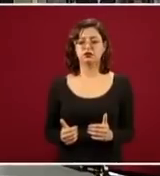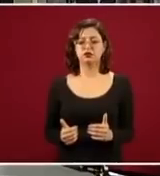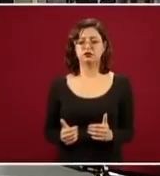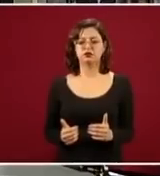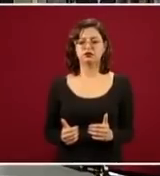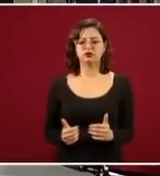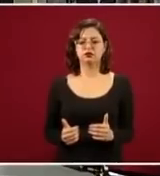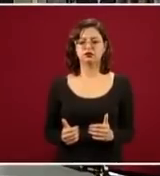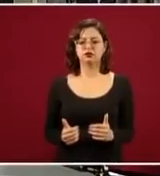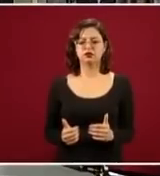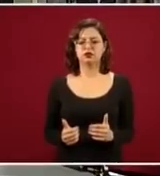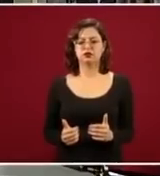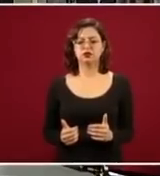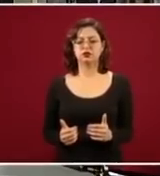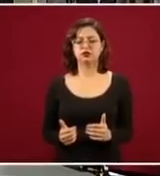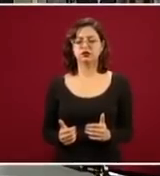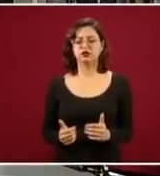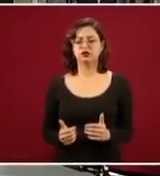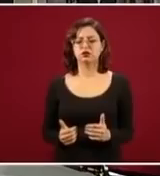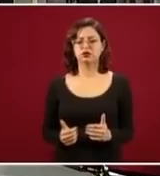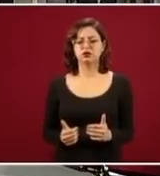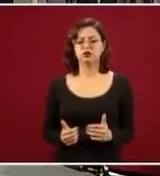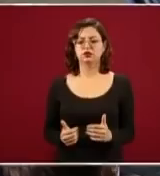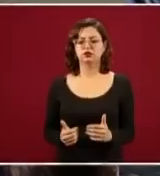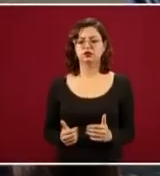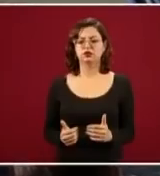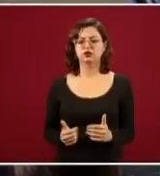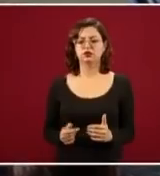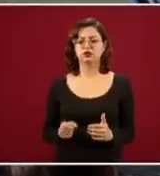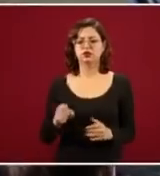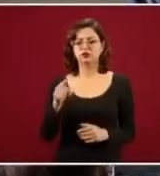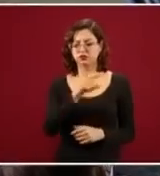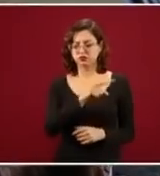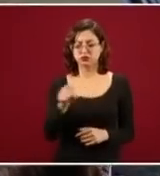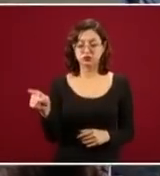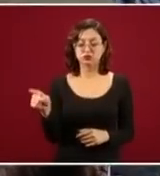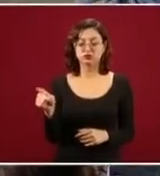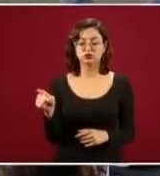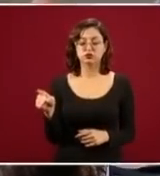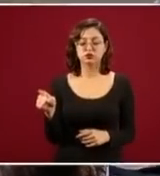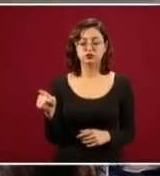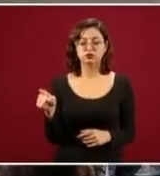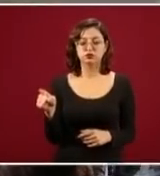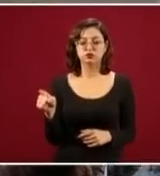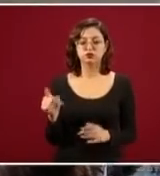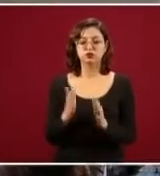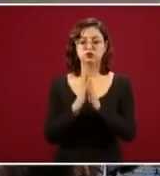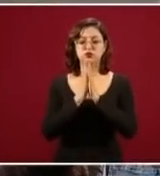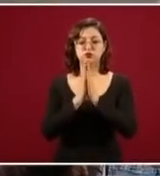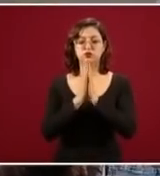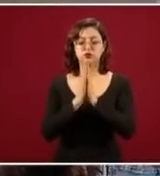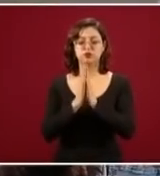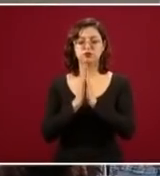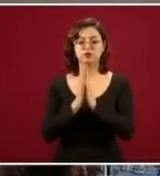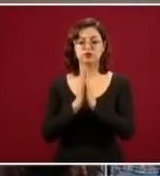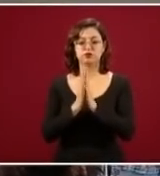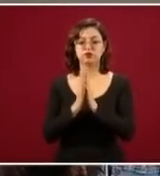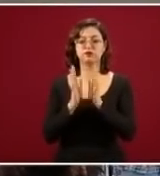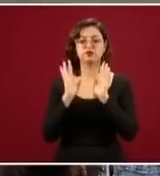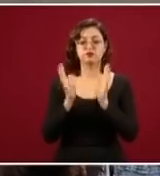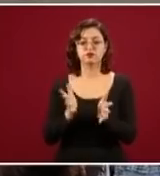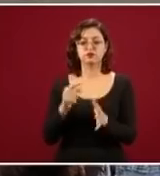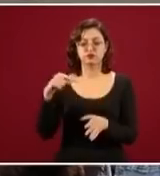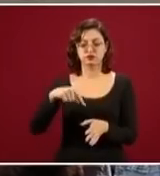sí, no, pero sobre Tren Maya, vayan buscando, por favor, porque ya se presentó